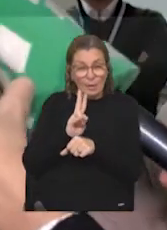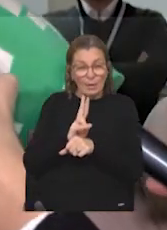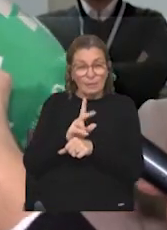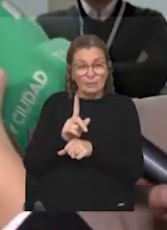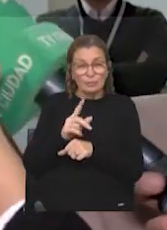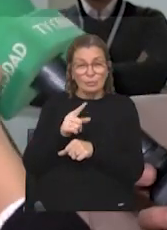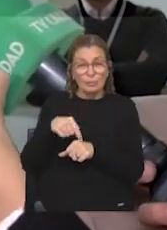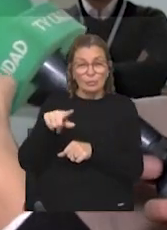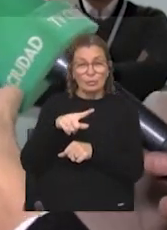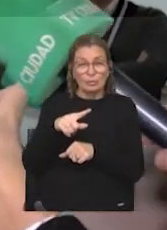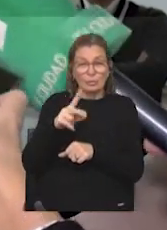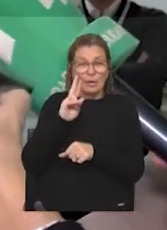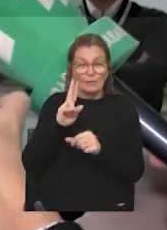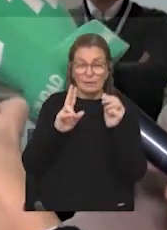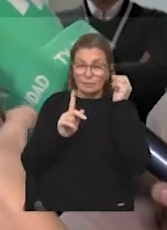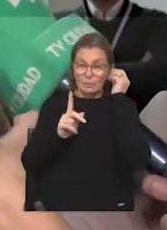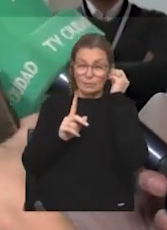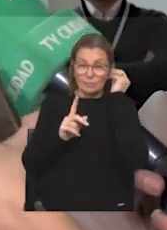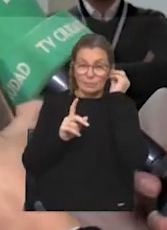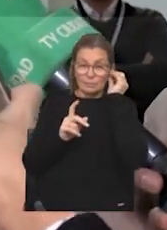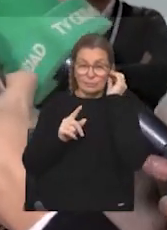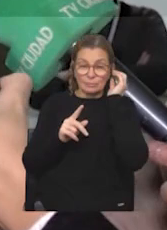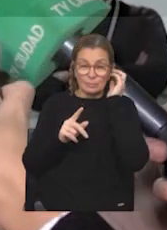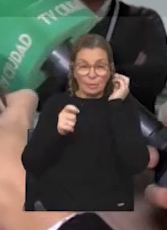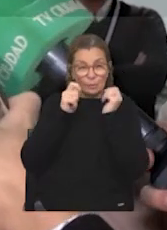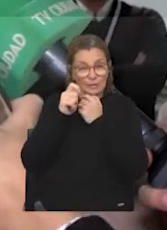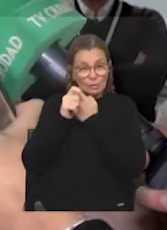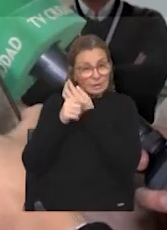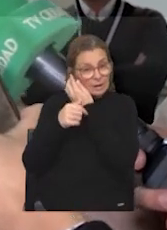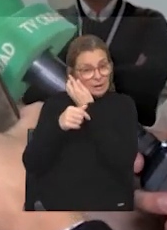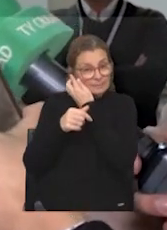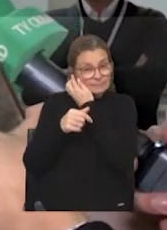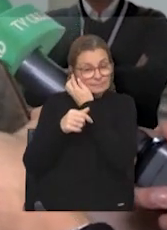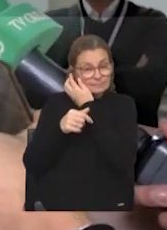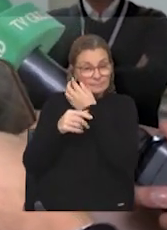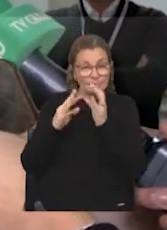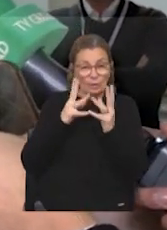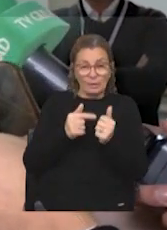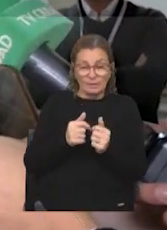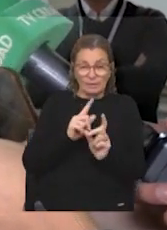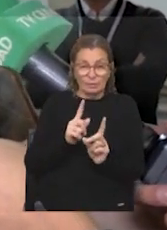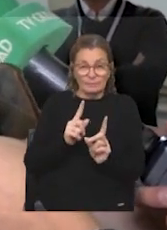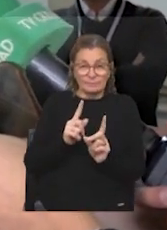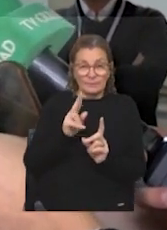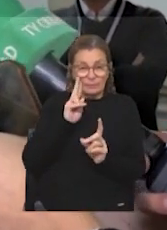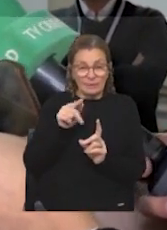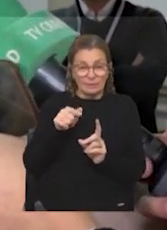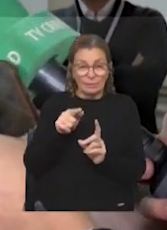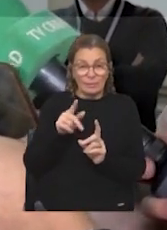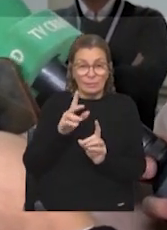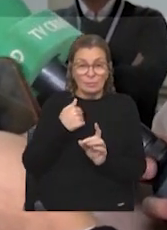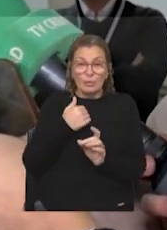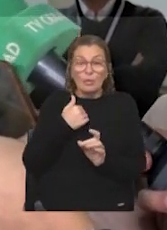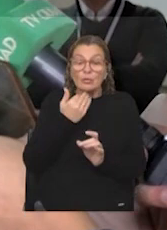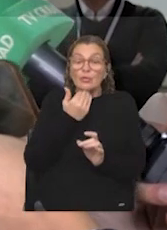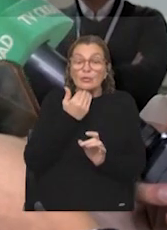no nosotros a ver nosotros no somos una auditoría interna de de la organización a ver a mí eso no me